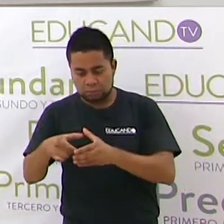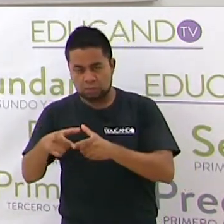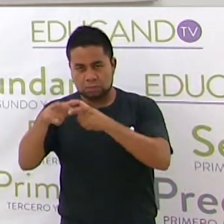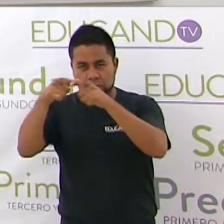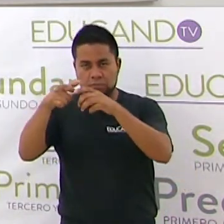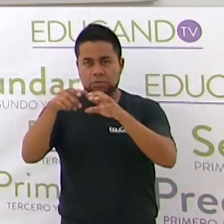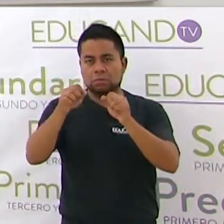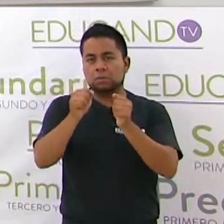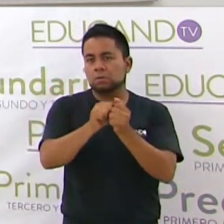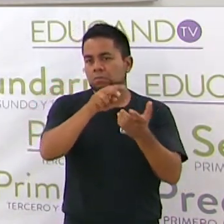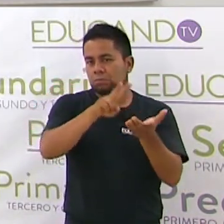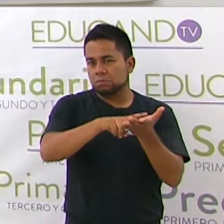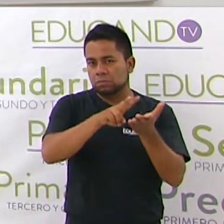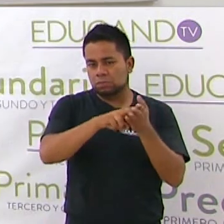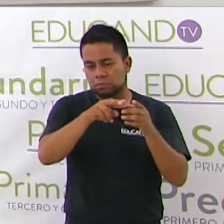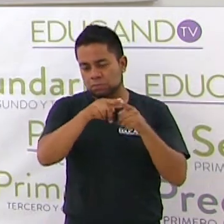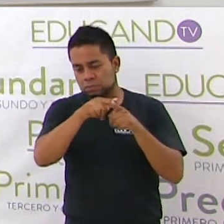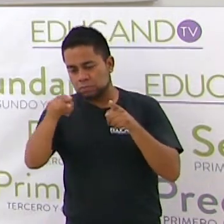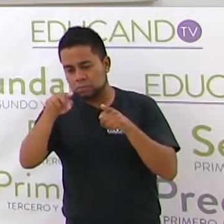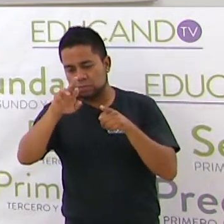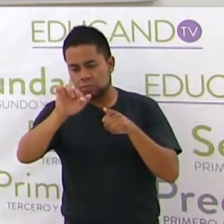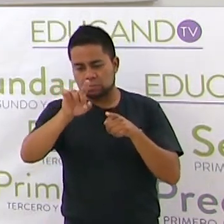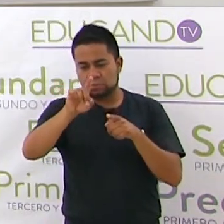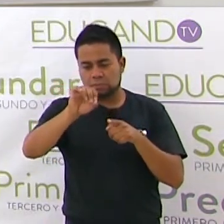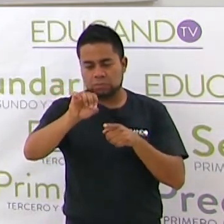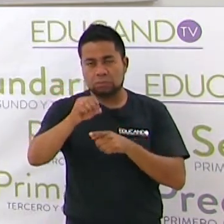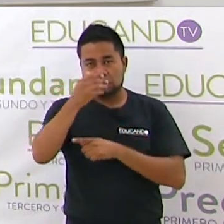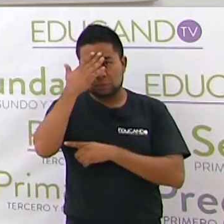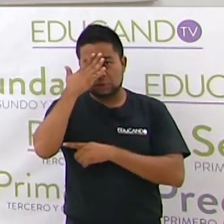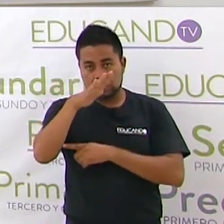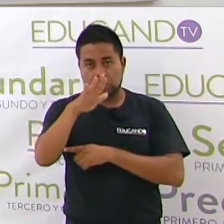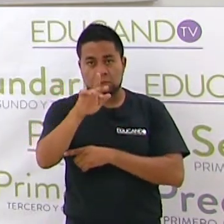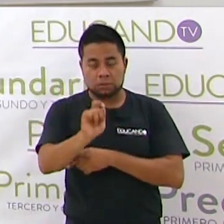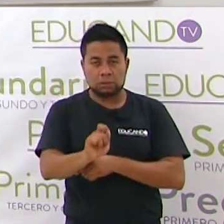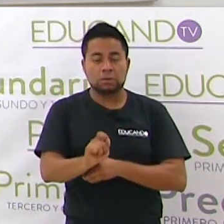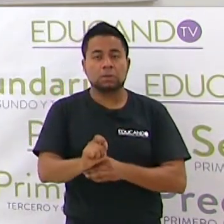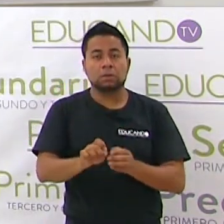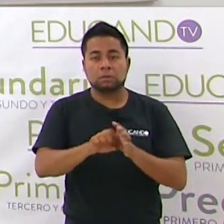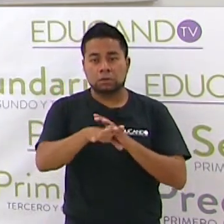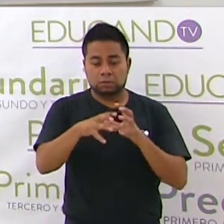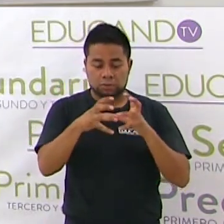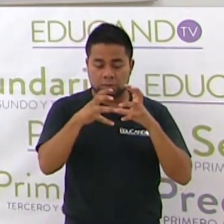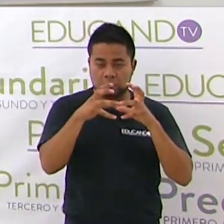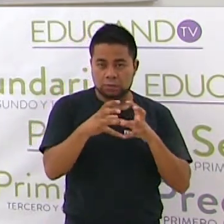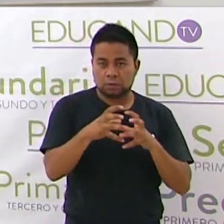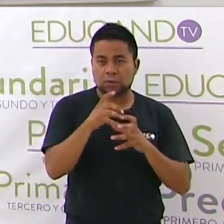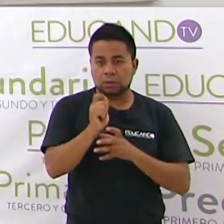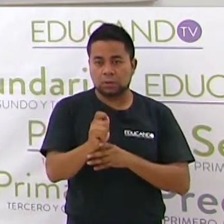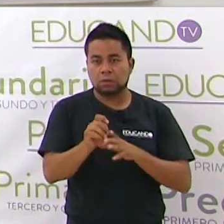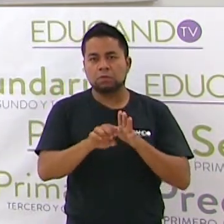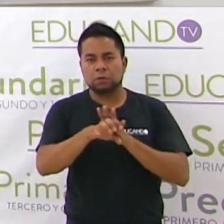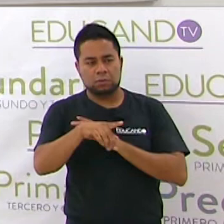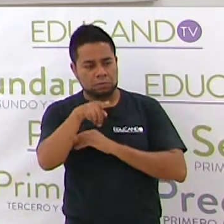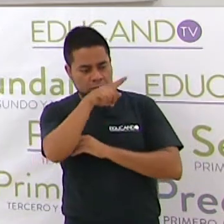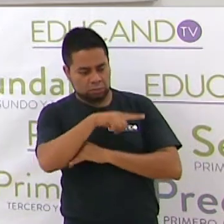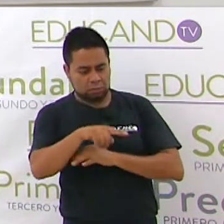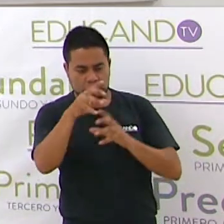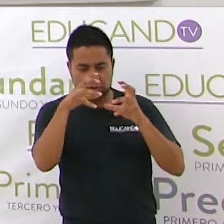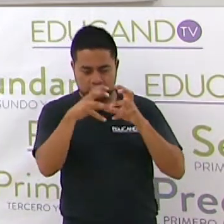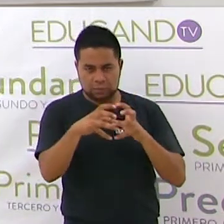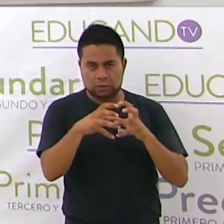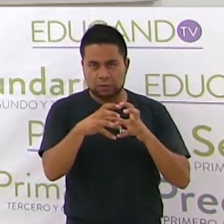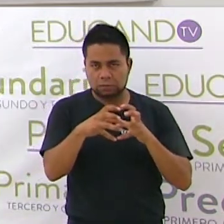mismo valor de radio. Ya sabemos, niñas y niños, que una esfera, vamos a suponer que esto es una esfera, está en tercera